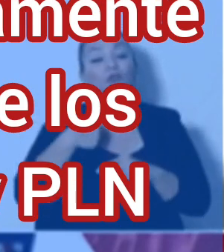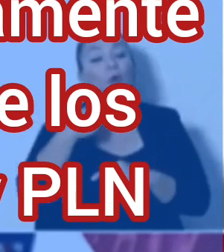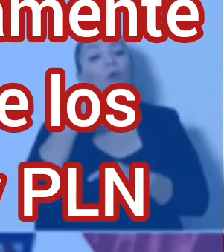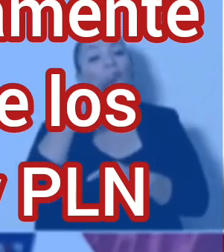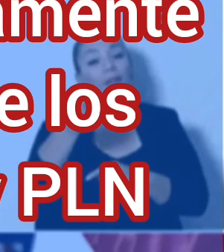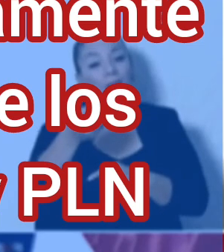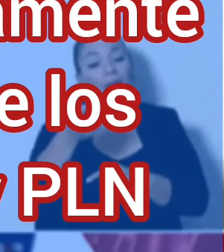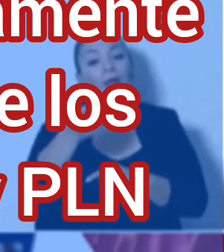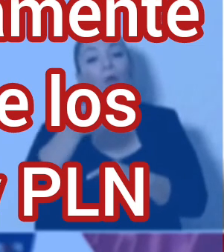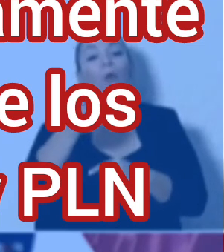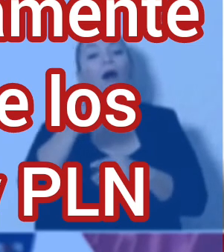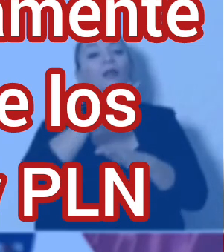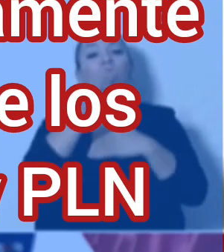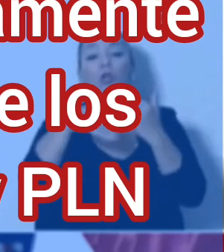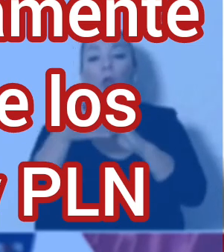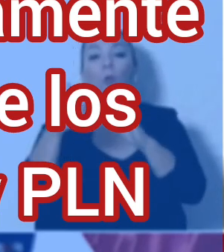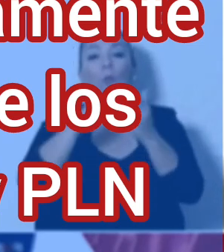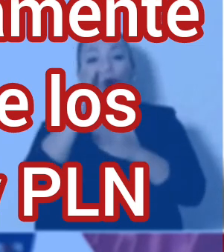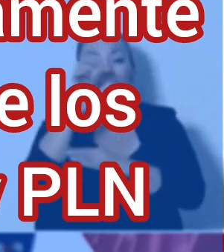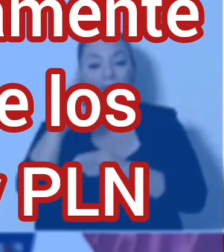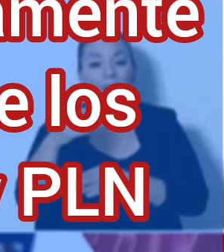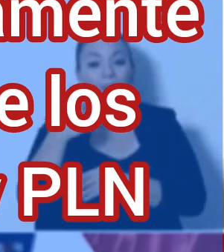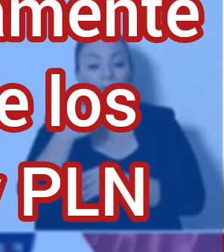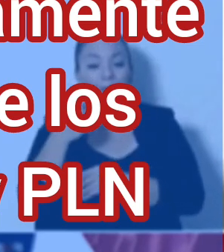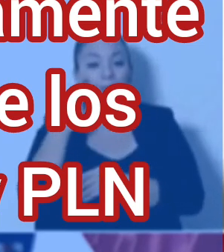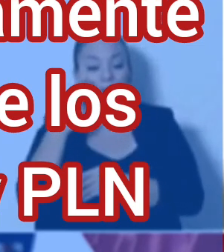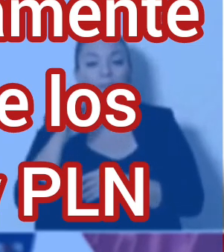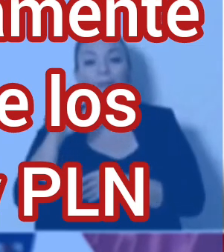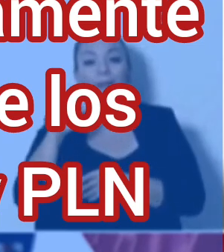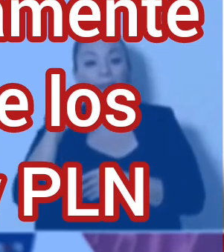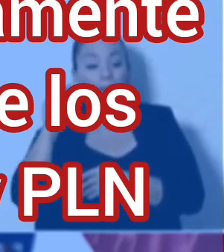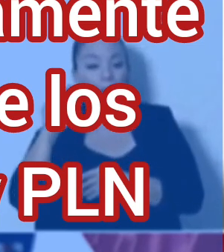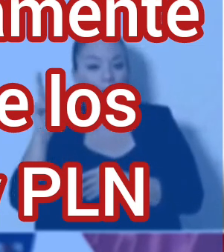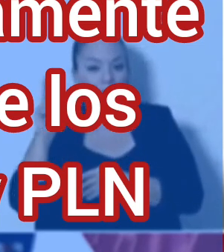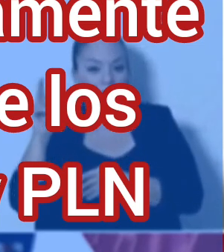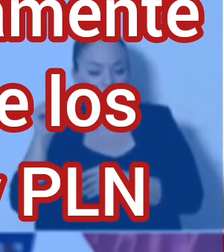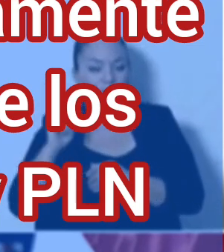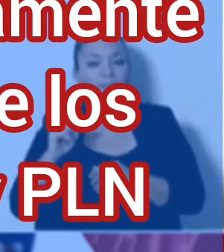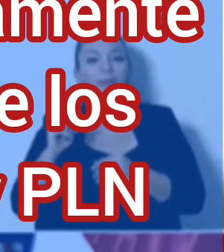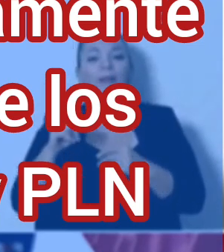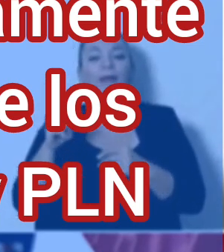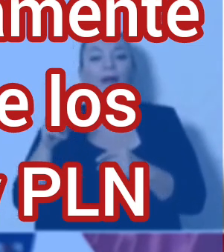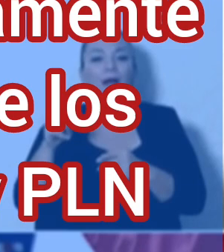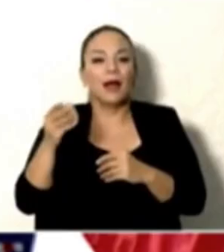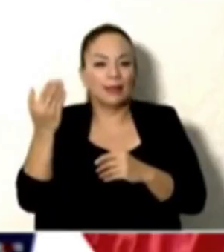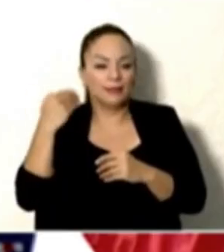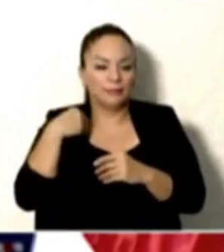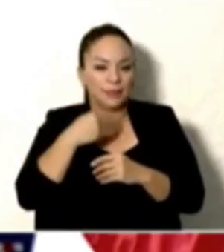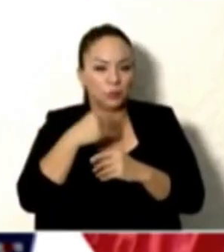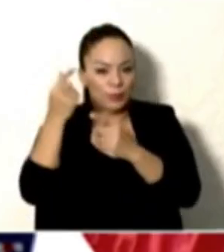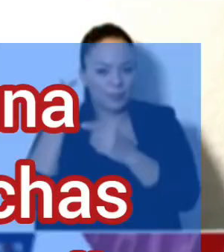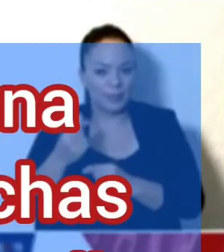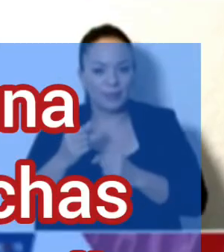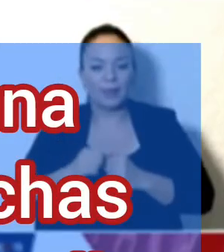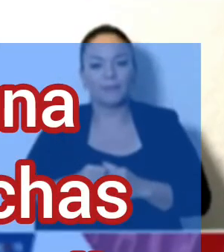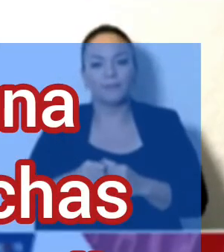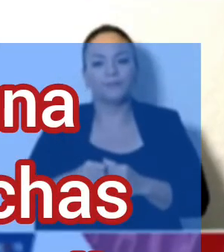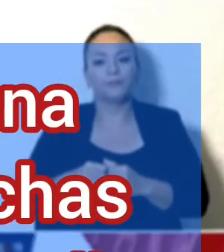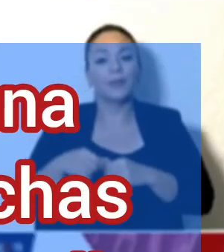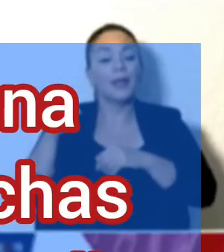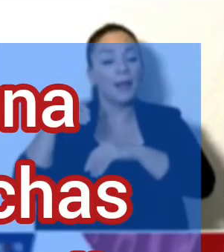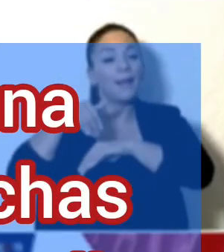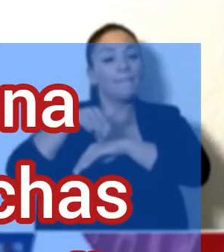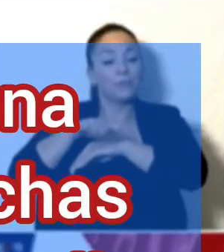Costa Rica que el señor Elian Villegas Valverde, ministro de Hacienda, envió